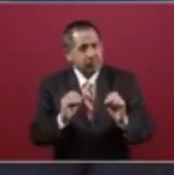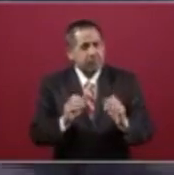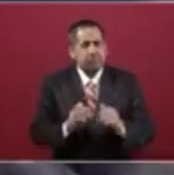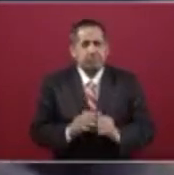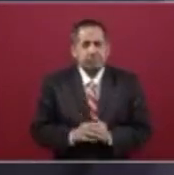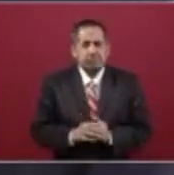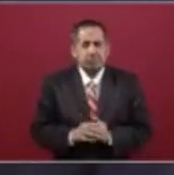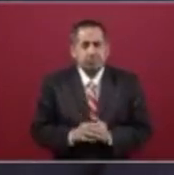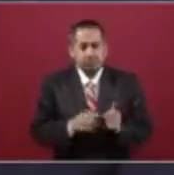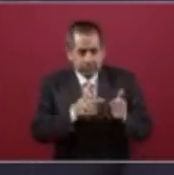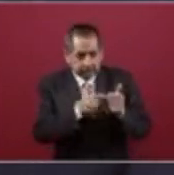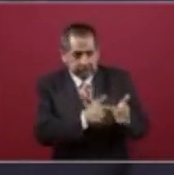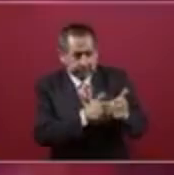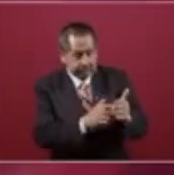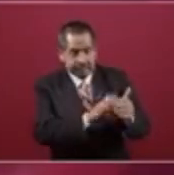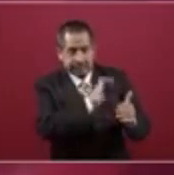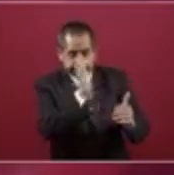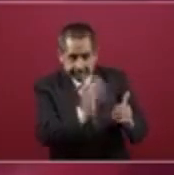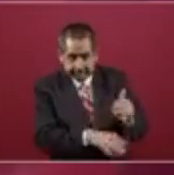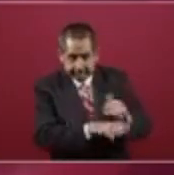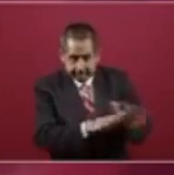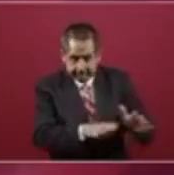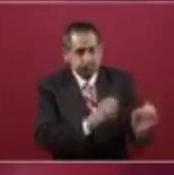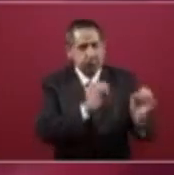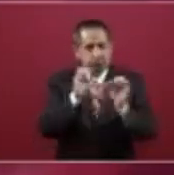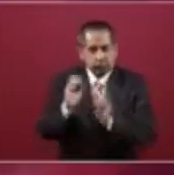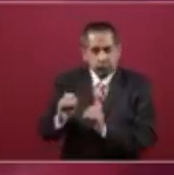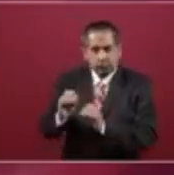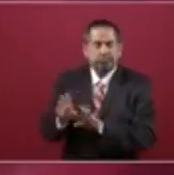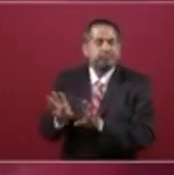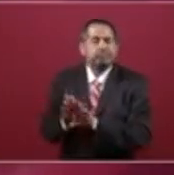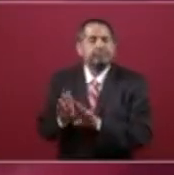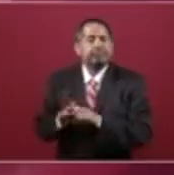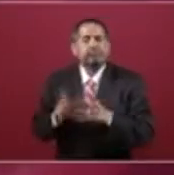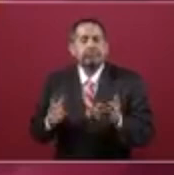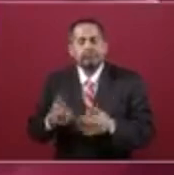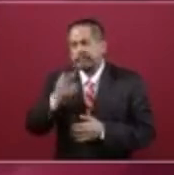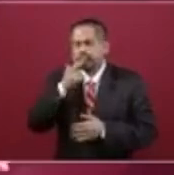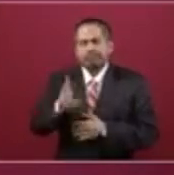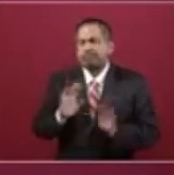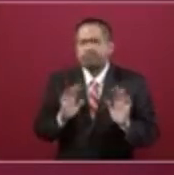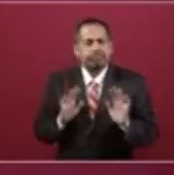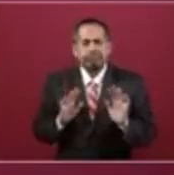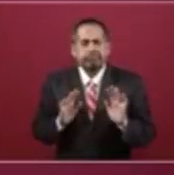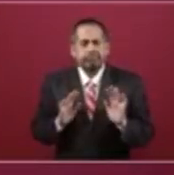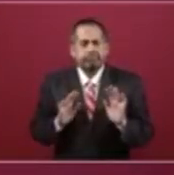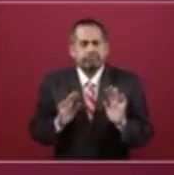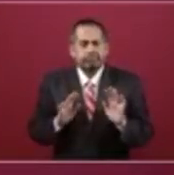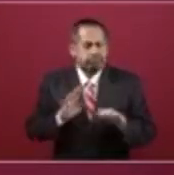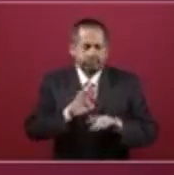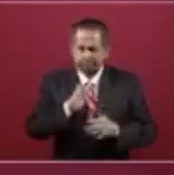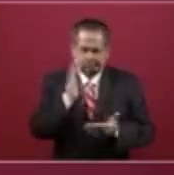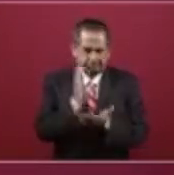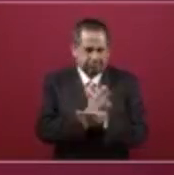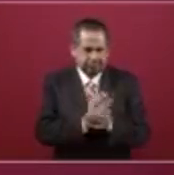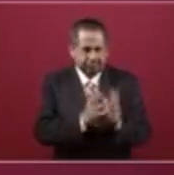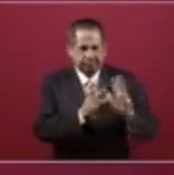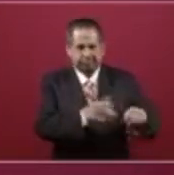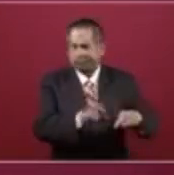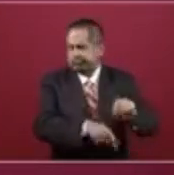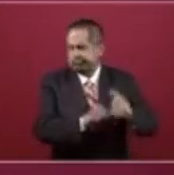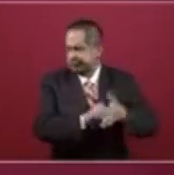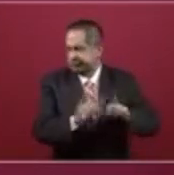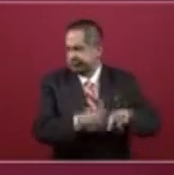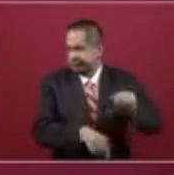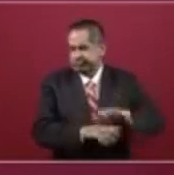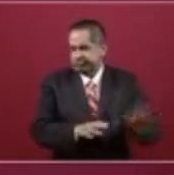y terminarlas, o es mejor ya dejarlas así,